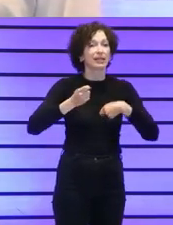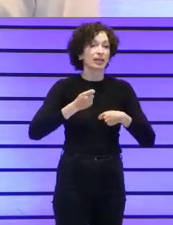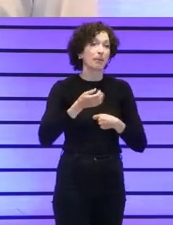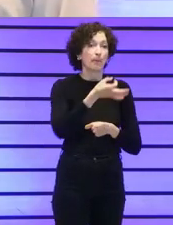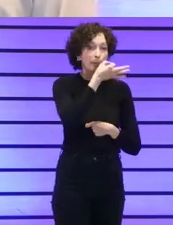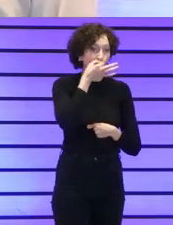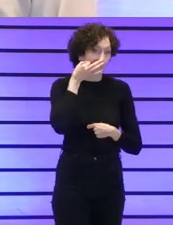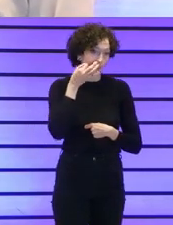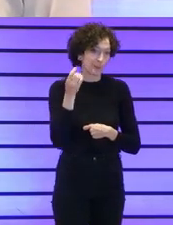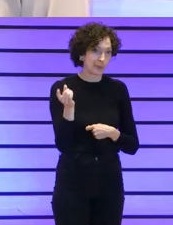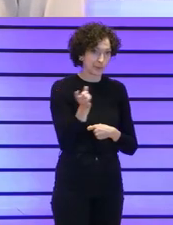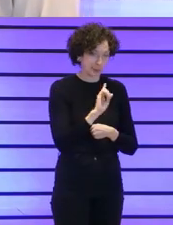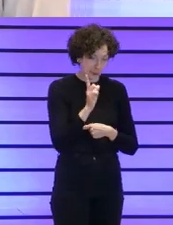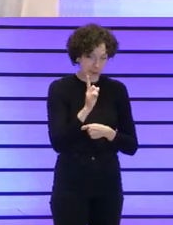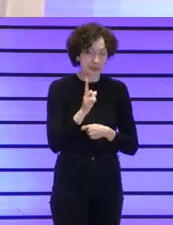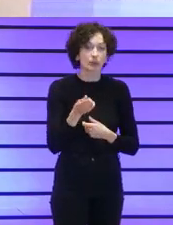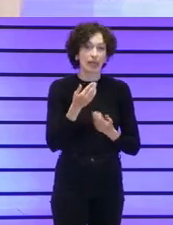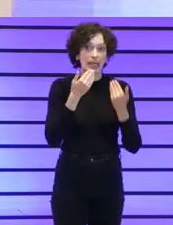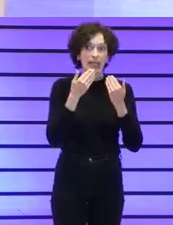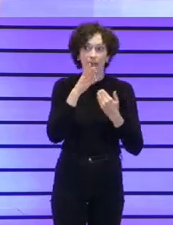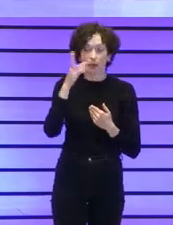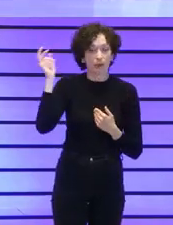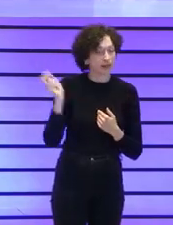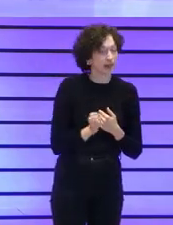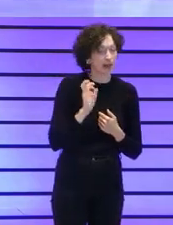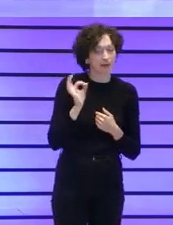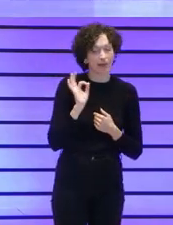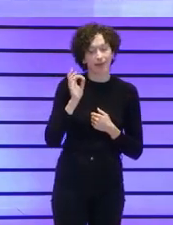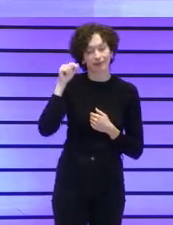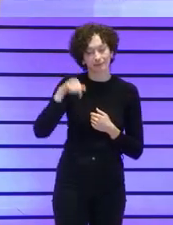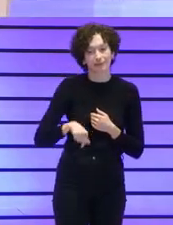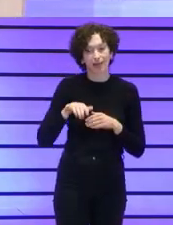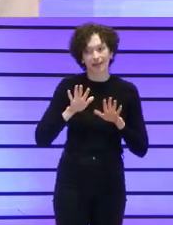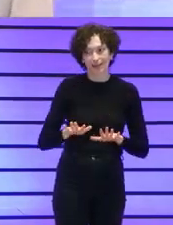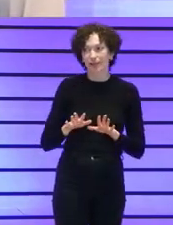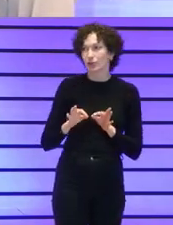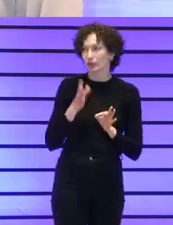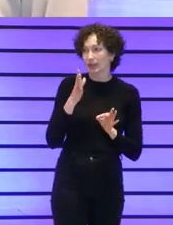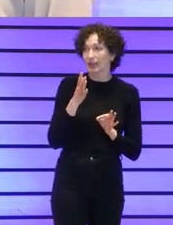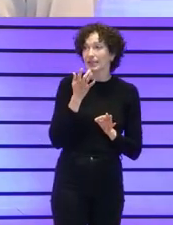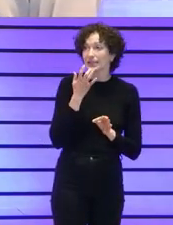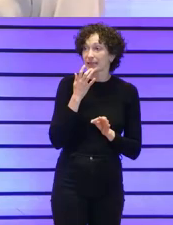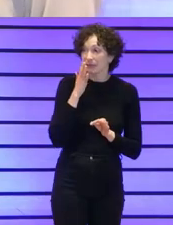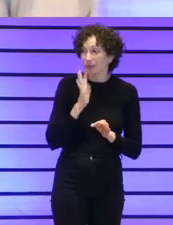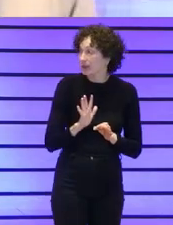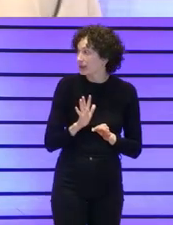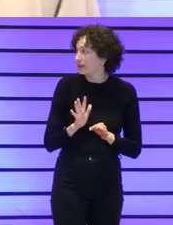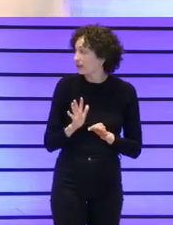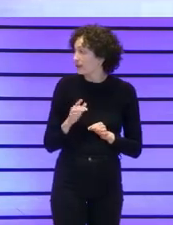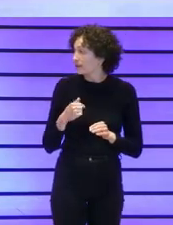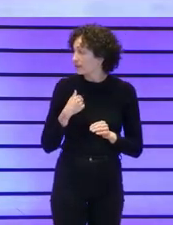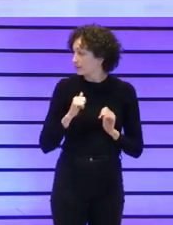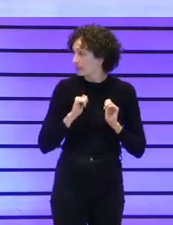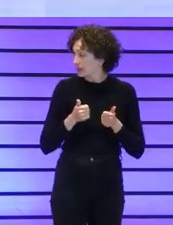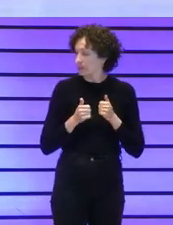por estar hoy con nosotros. De verdad que es una gran suerte el tenerte aquí. Y si te parece, vamos a entrar en harina. Sí, ¿eh?